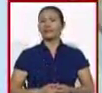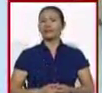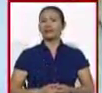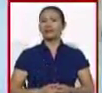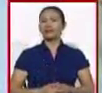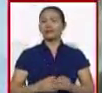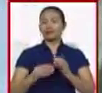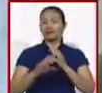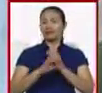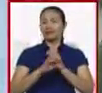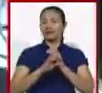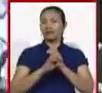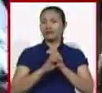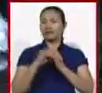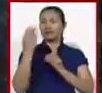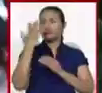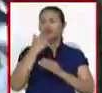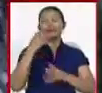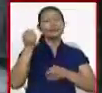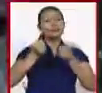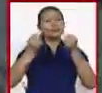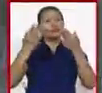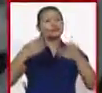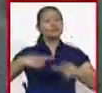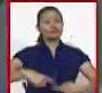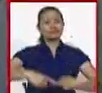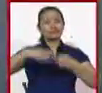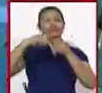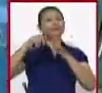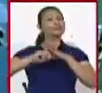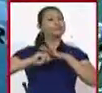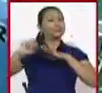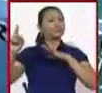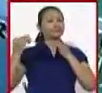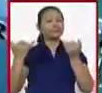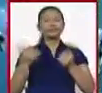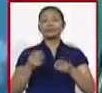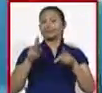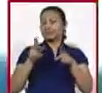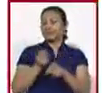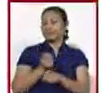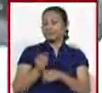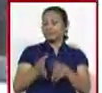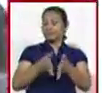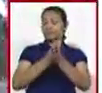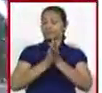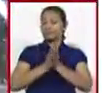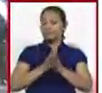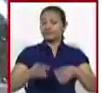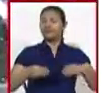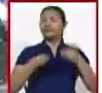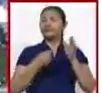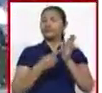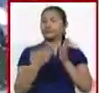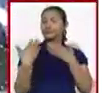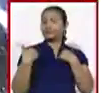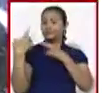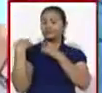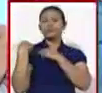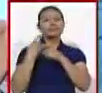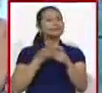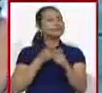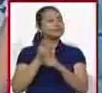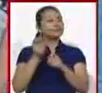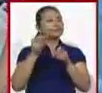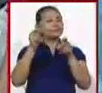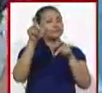viniendo. El camión dice que había chocado. El conductor de la grúa se dio la fuga. Ahora los afectados piden que se entregue y que se haga responsable de los